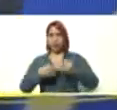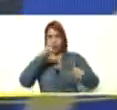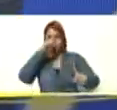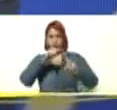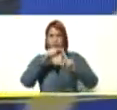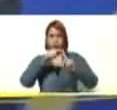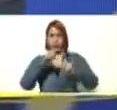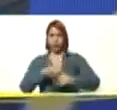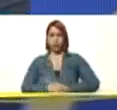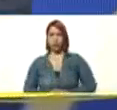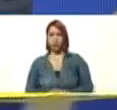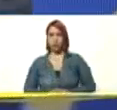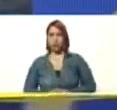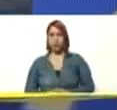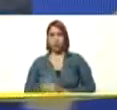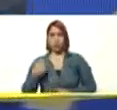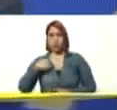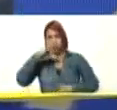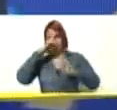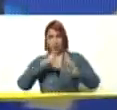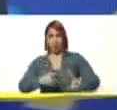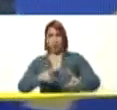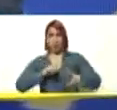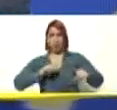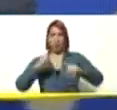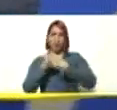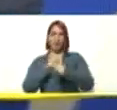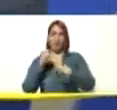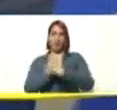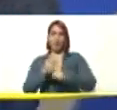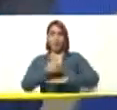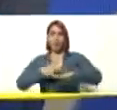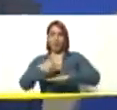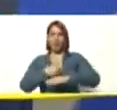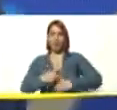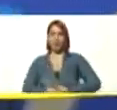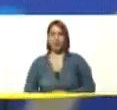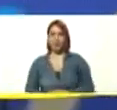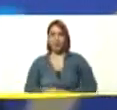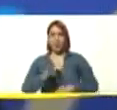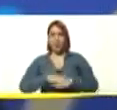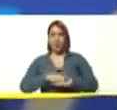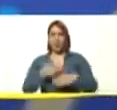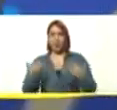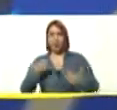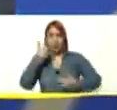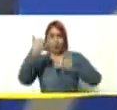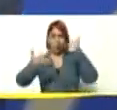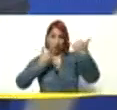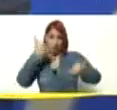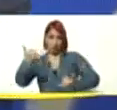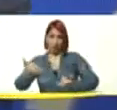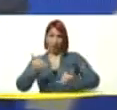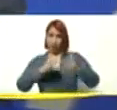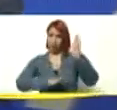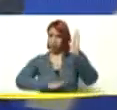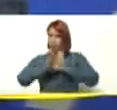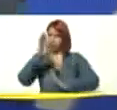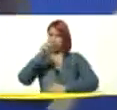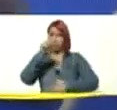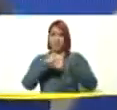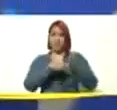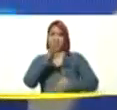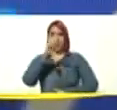indicativo si yo estoy cumpliendo con mi gestión de gobierno o no estoy cumpliendo con mi gestión de gobierno. Porque si esas llamadas... se aumentan a